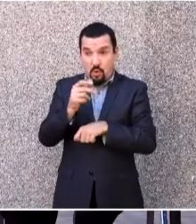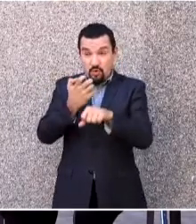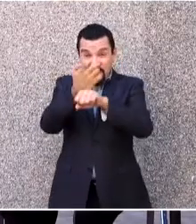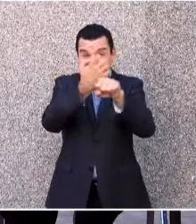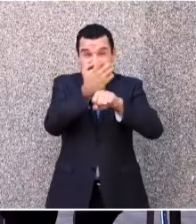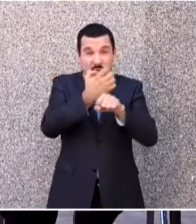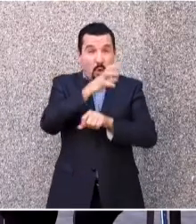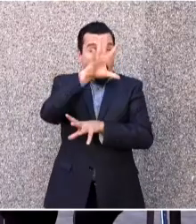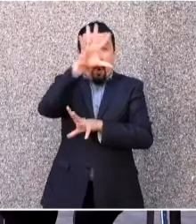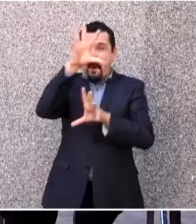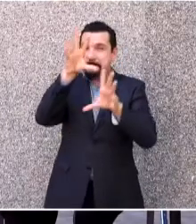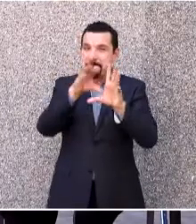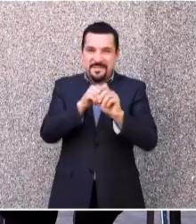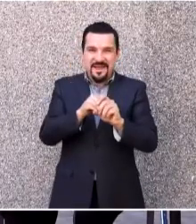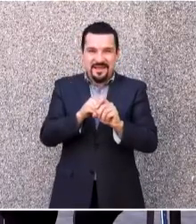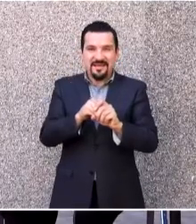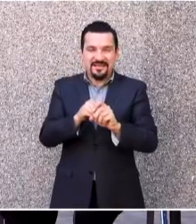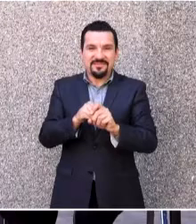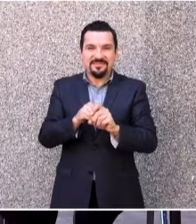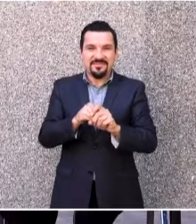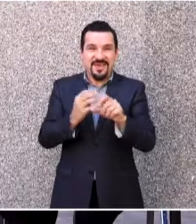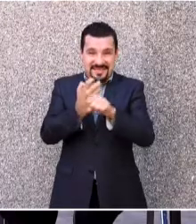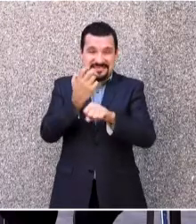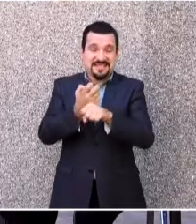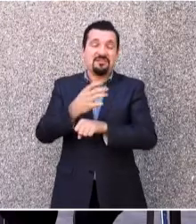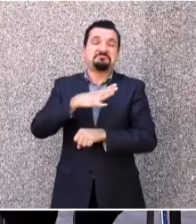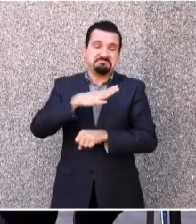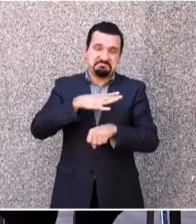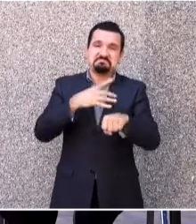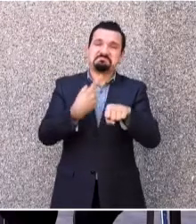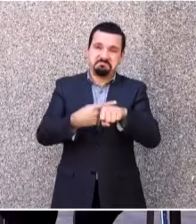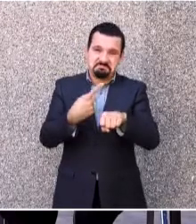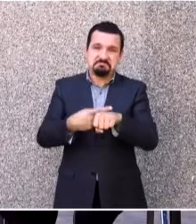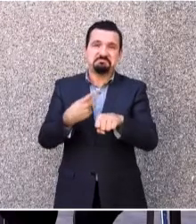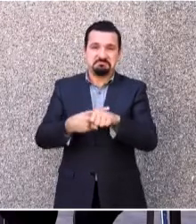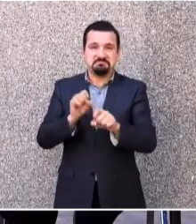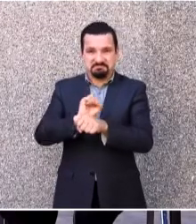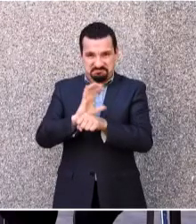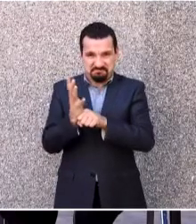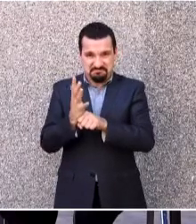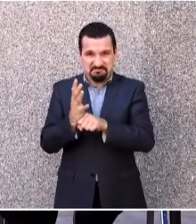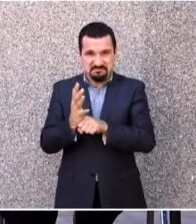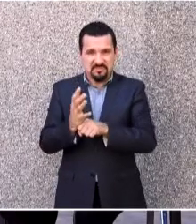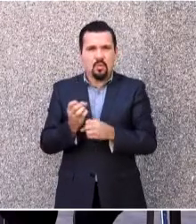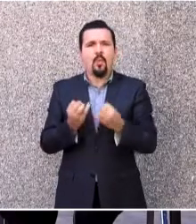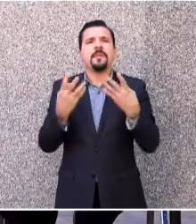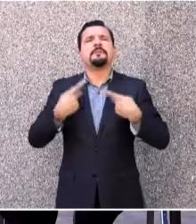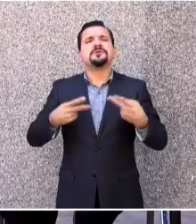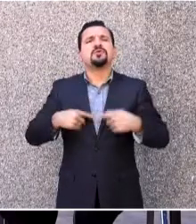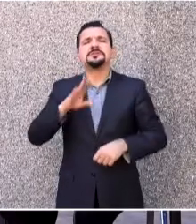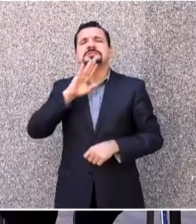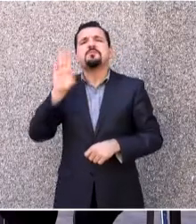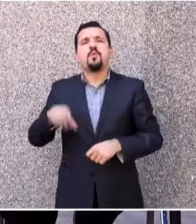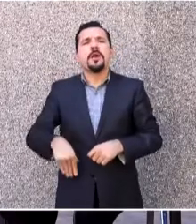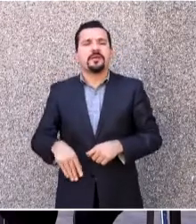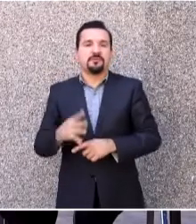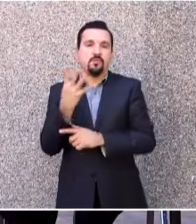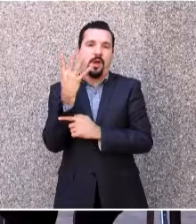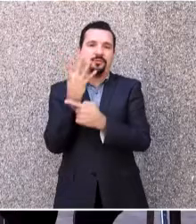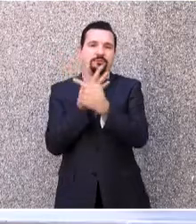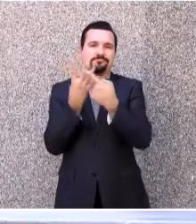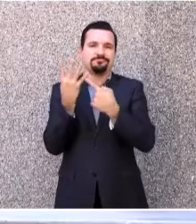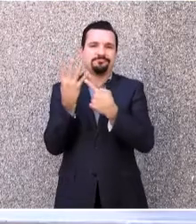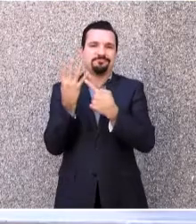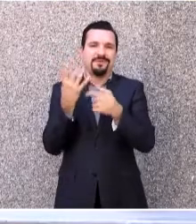mismo también se confirmaron 2 defunciones nuevas. Entonces, ya el país tiene 4 defunciones y